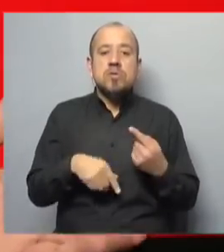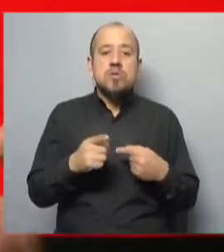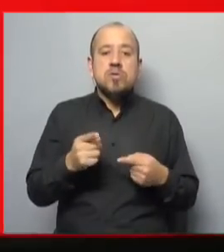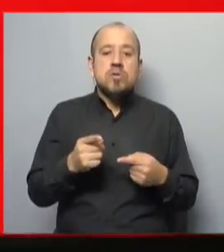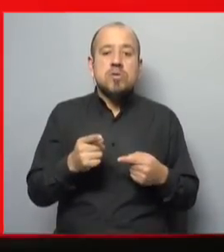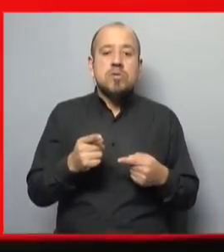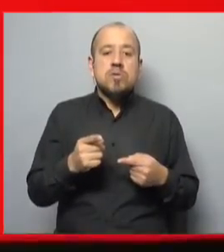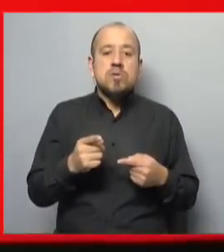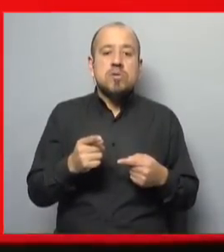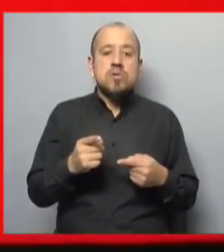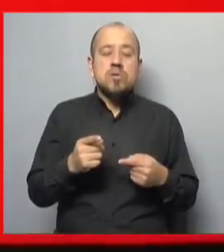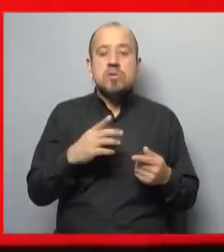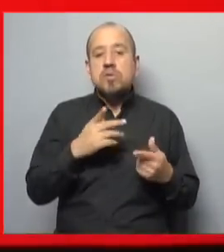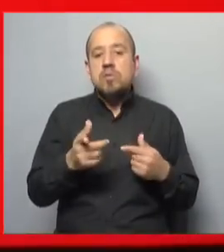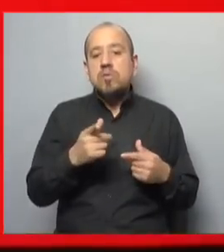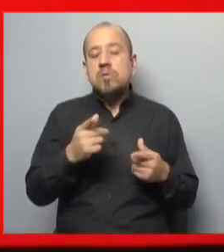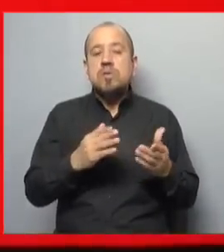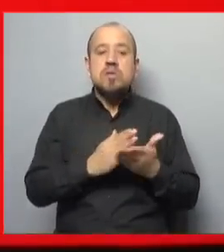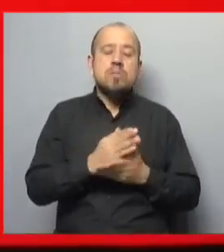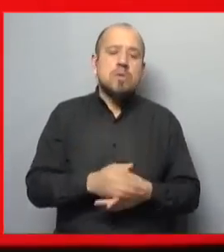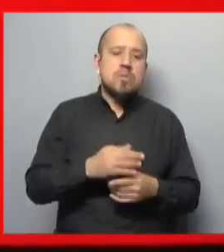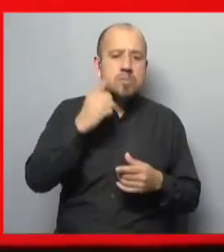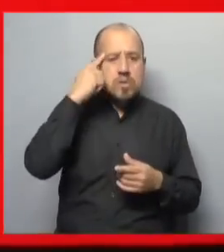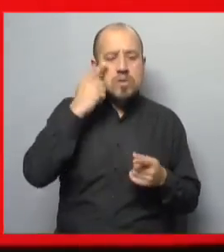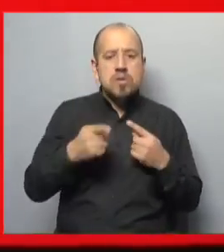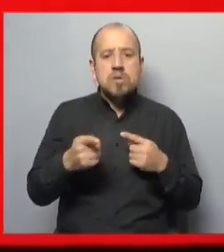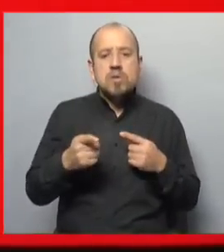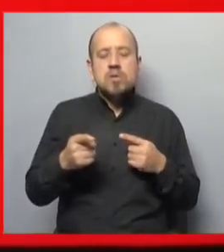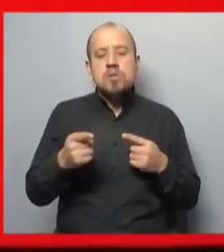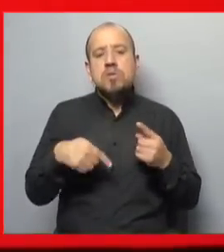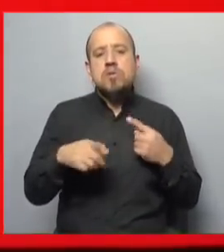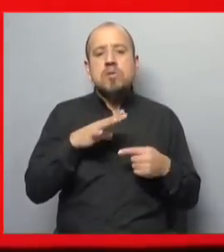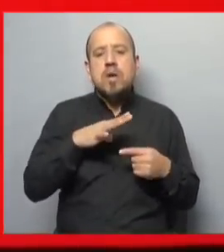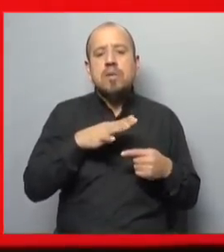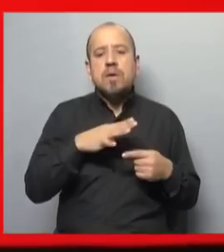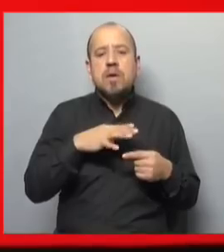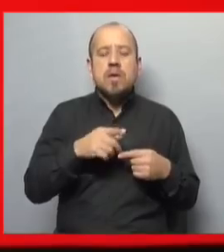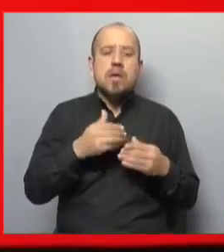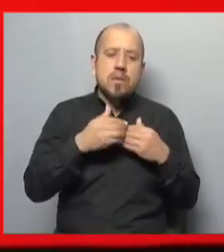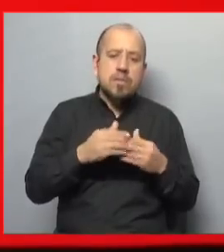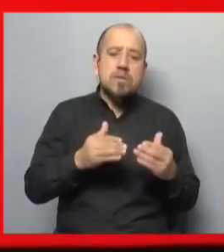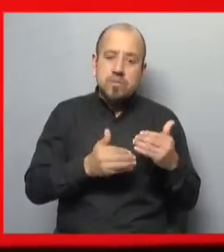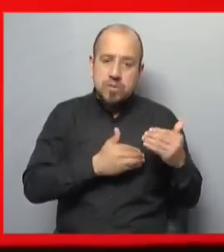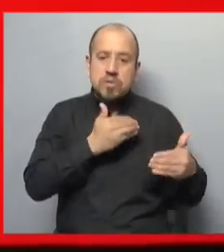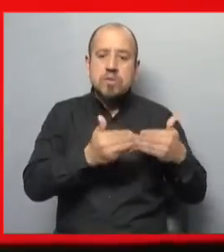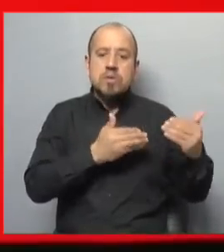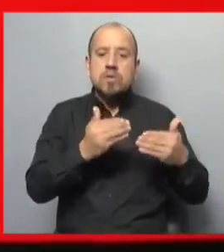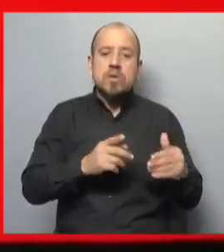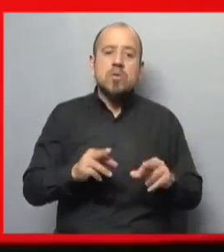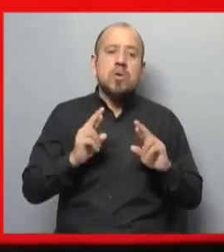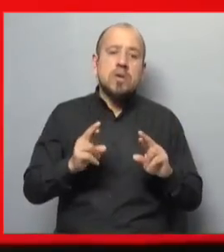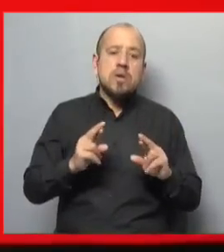lejísimos le eran simples busque algo en sentido las cosas decía que estábamos elegidos empezamos a avanzar ojalá sea así